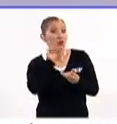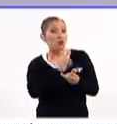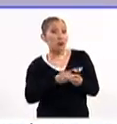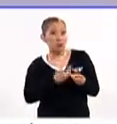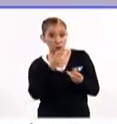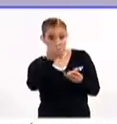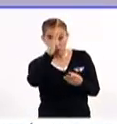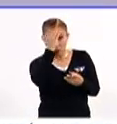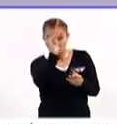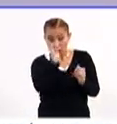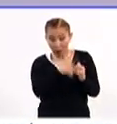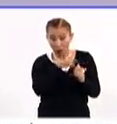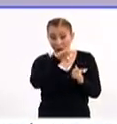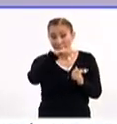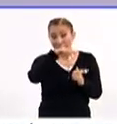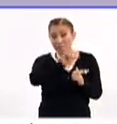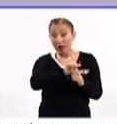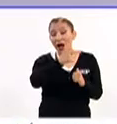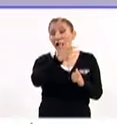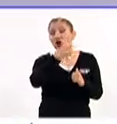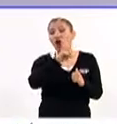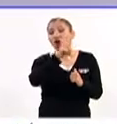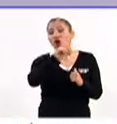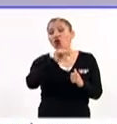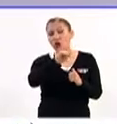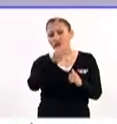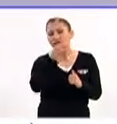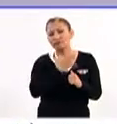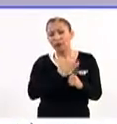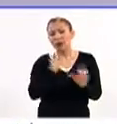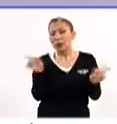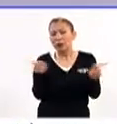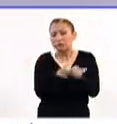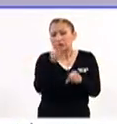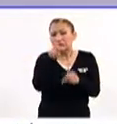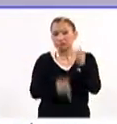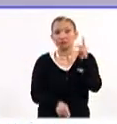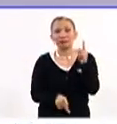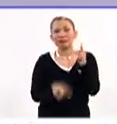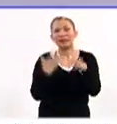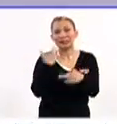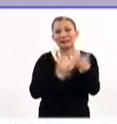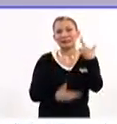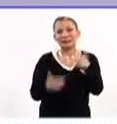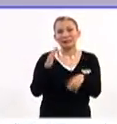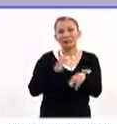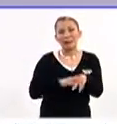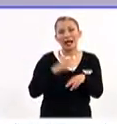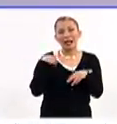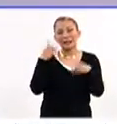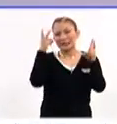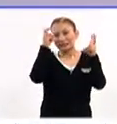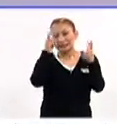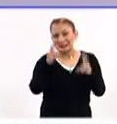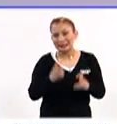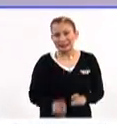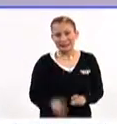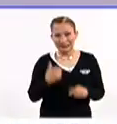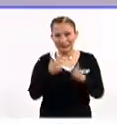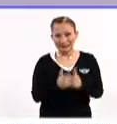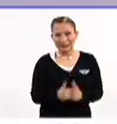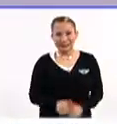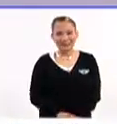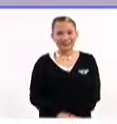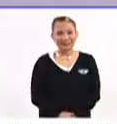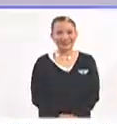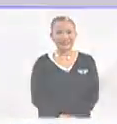poeta. Si usted conoce algo de Emma Godoy, háganoslo saber. Vamos a hacer una breve pausa, pero al regresar tenemos muchos más temas. No se vayan.